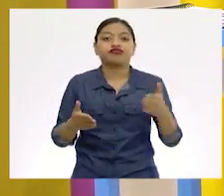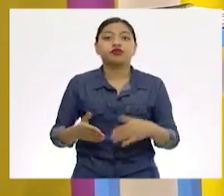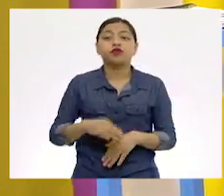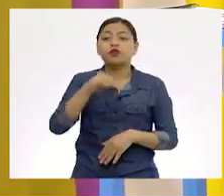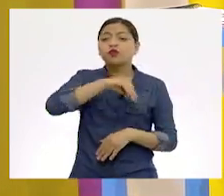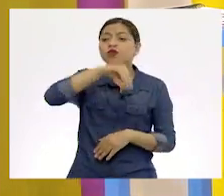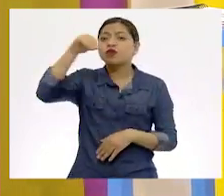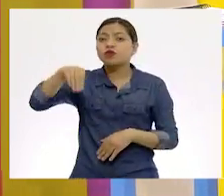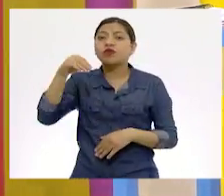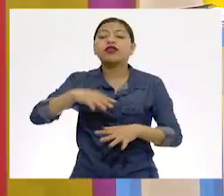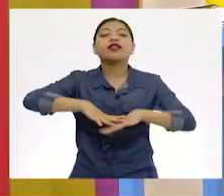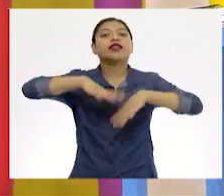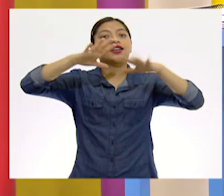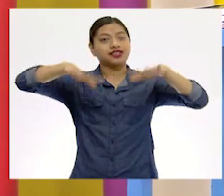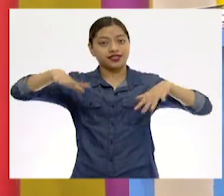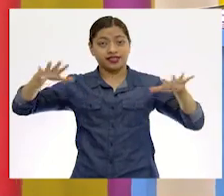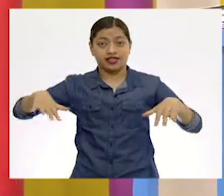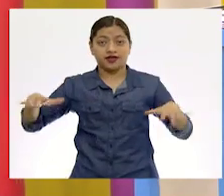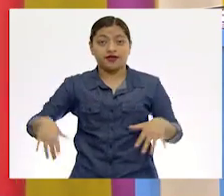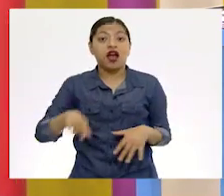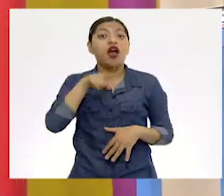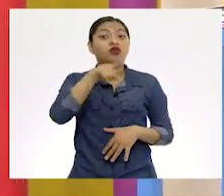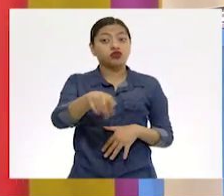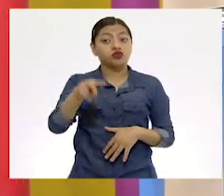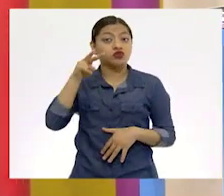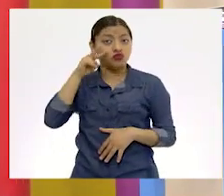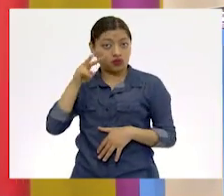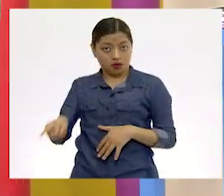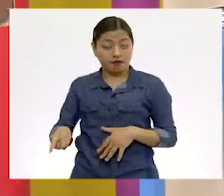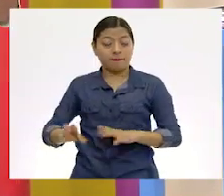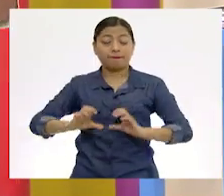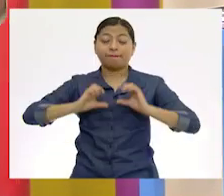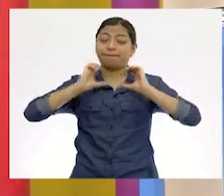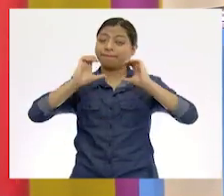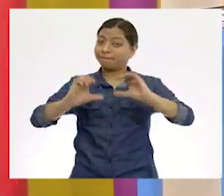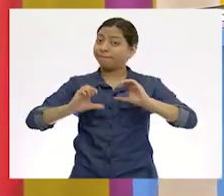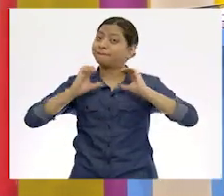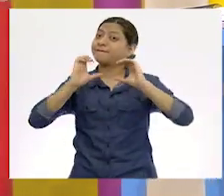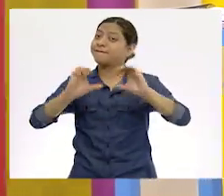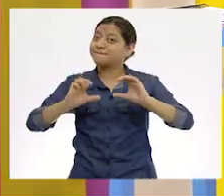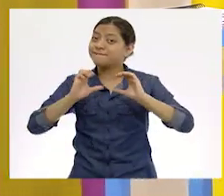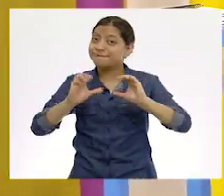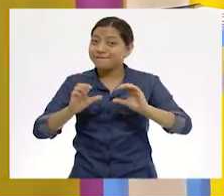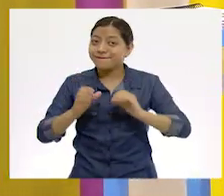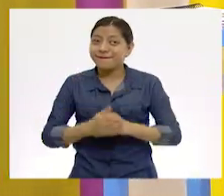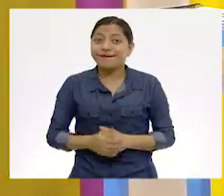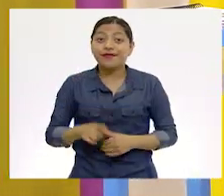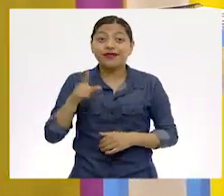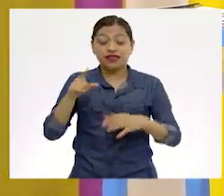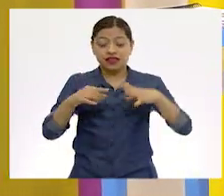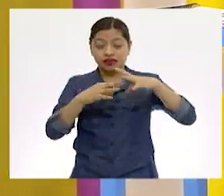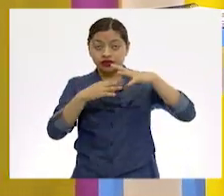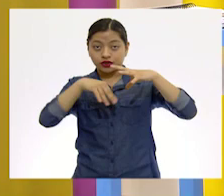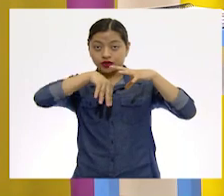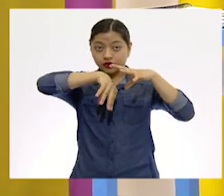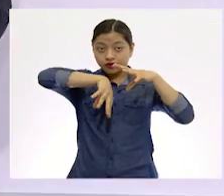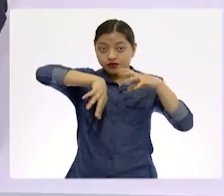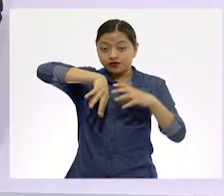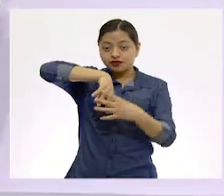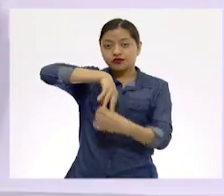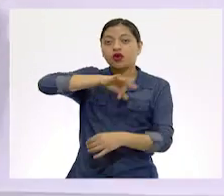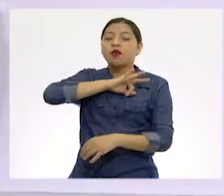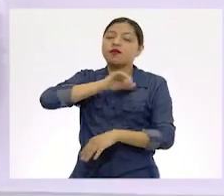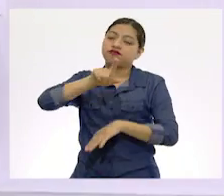desplazan en el mar. Hay que tener mucho cuidado si algún día te encuentras una medusa en el mar porque sus tentáculos te pueden